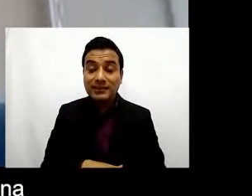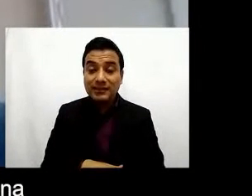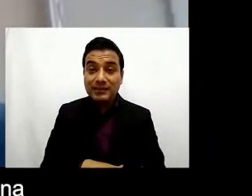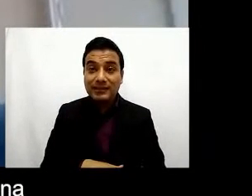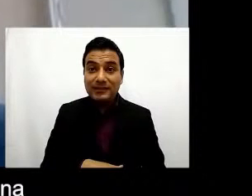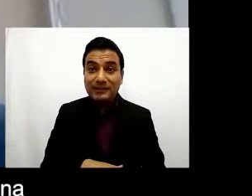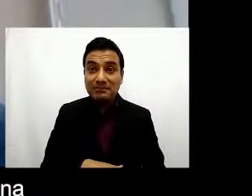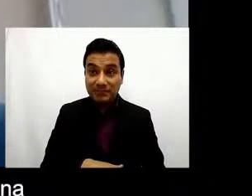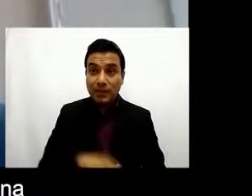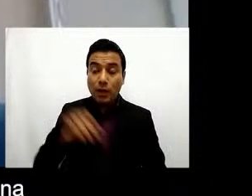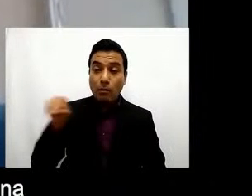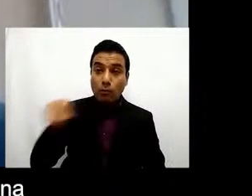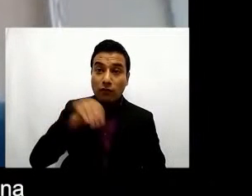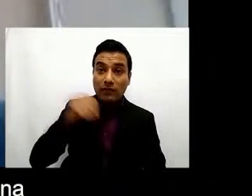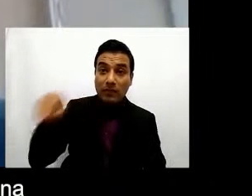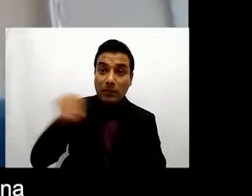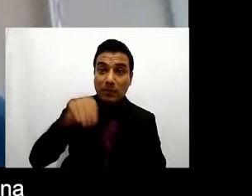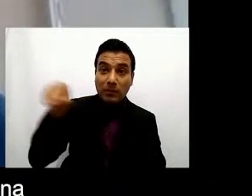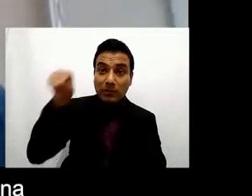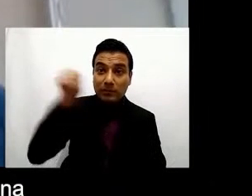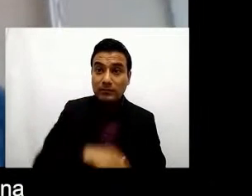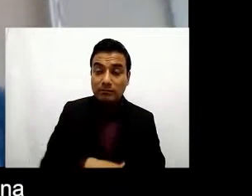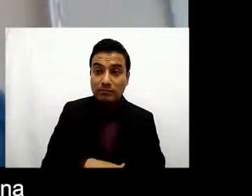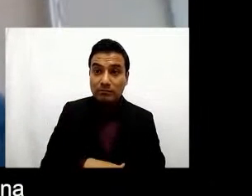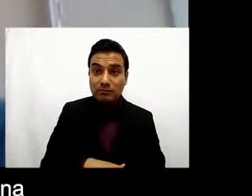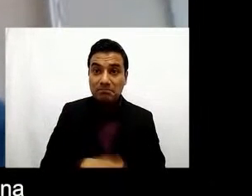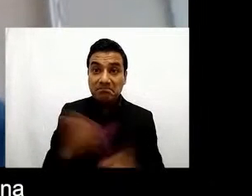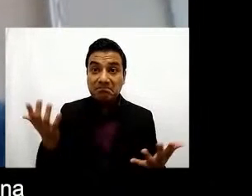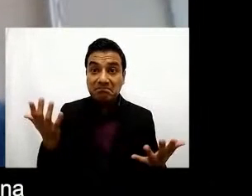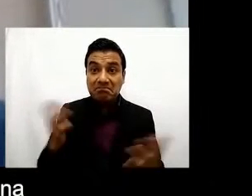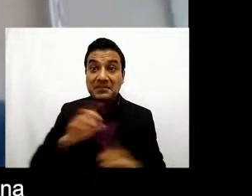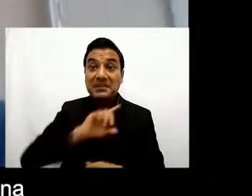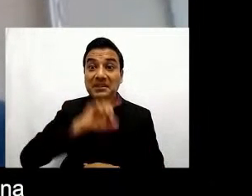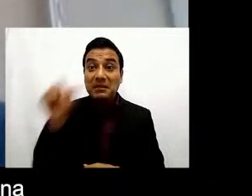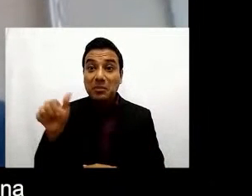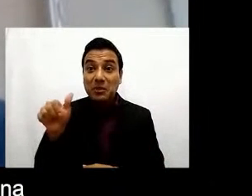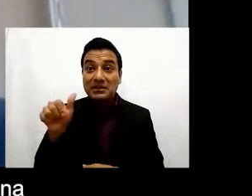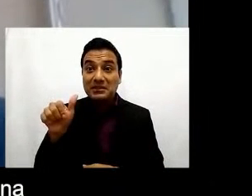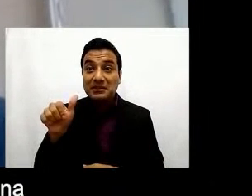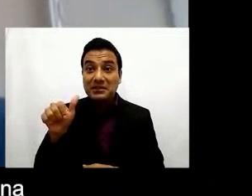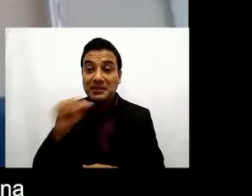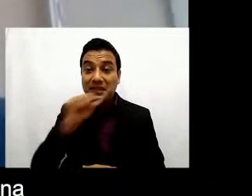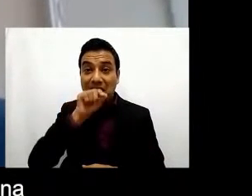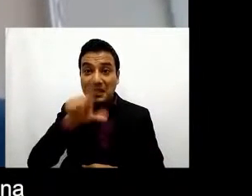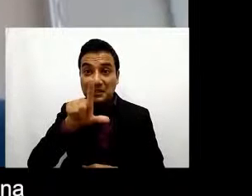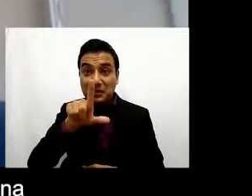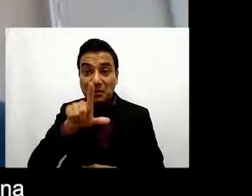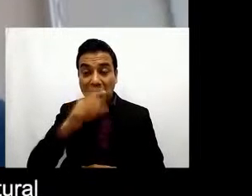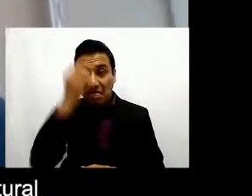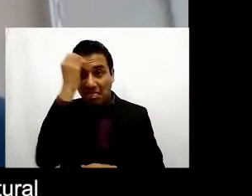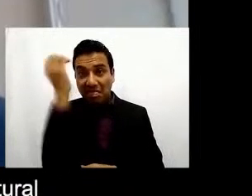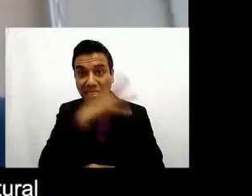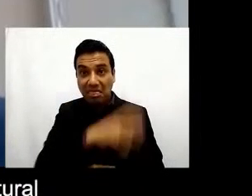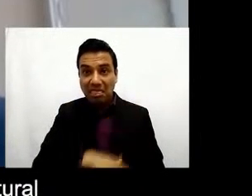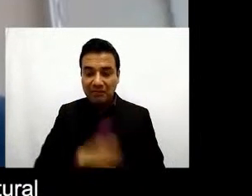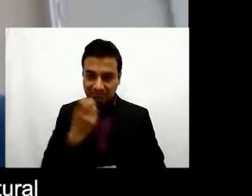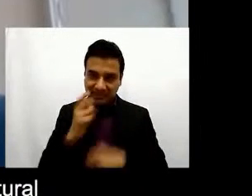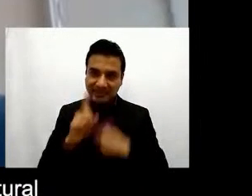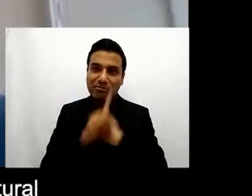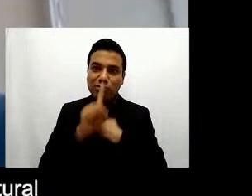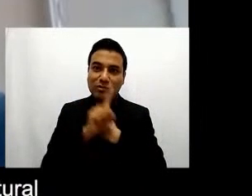ese moverse por distintos lugares implica una desconexión con su lugar de origen, ¿no? Y es lo que ha pasado.